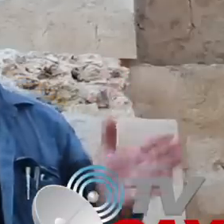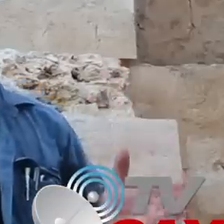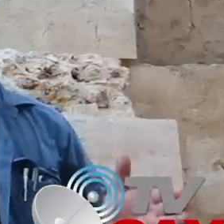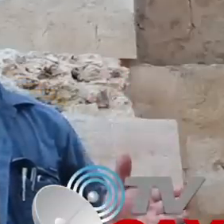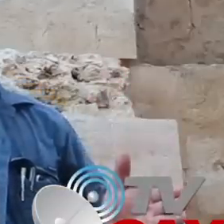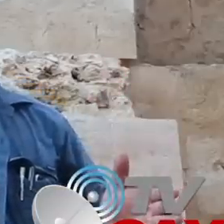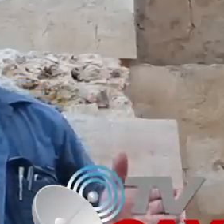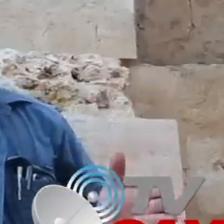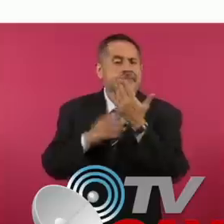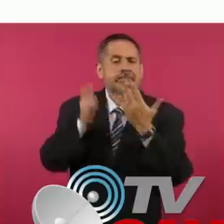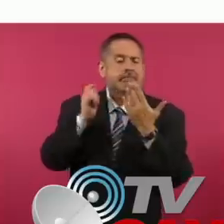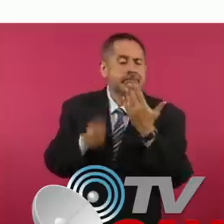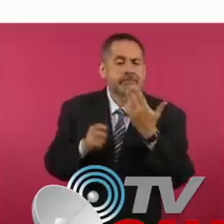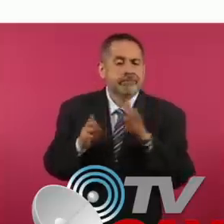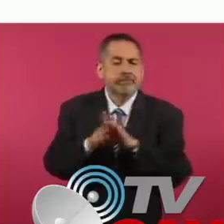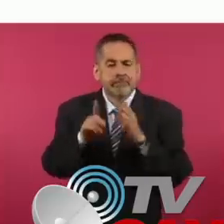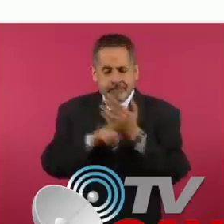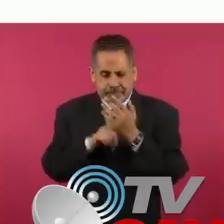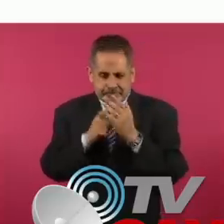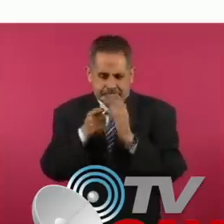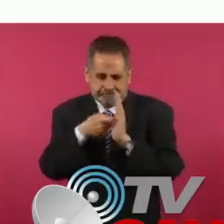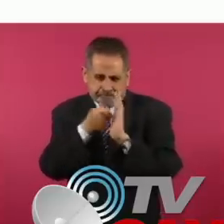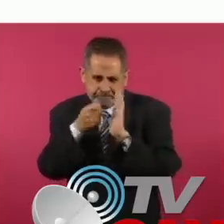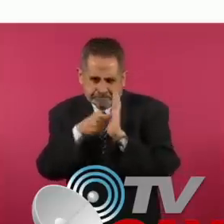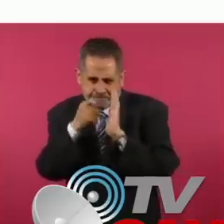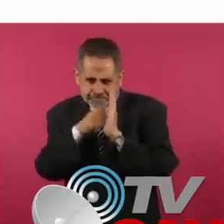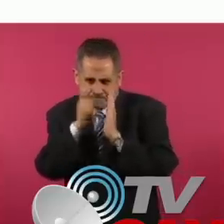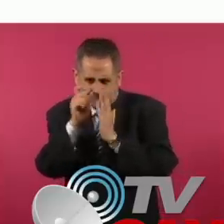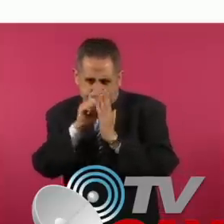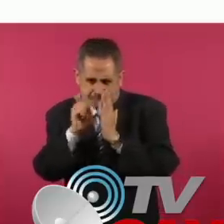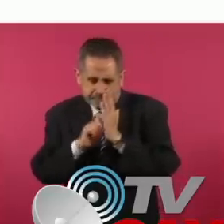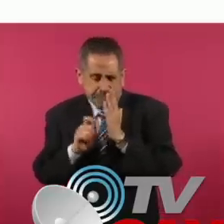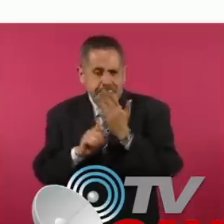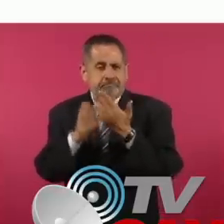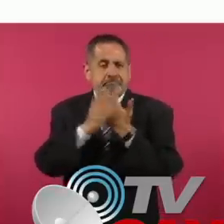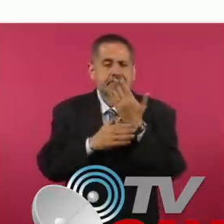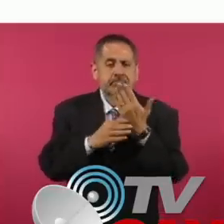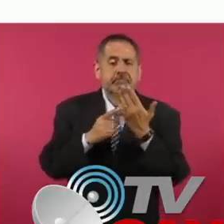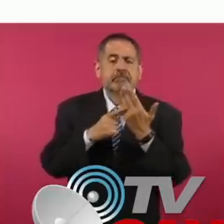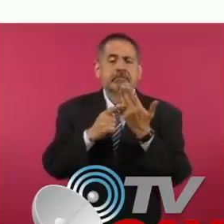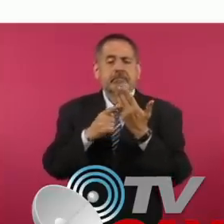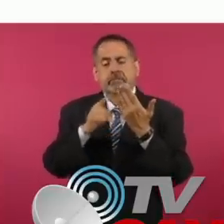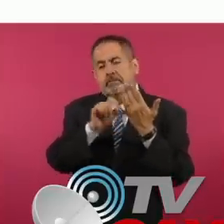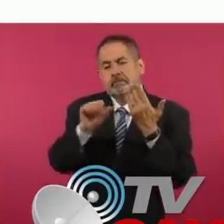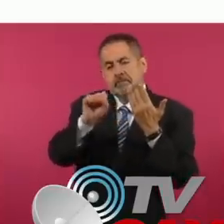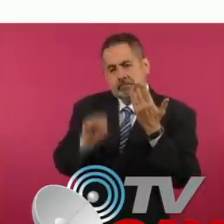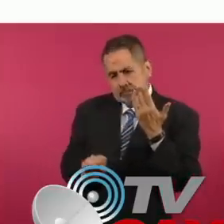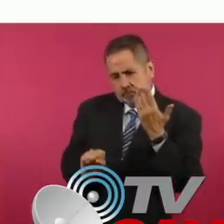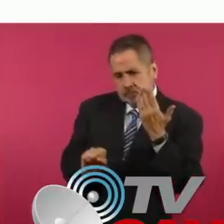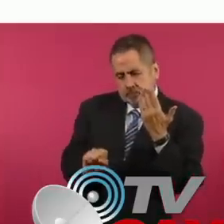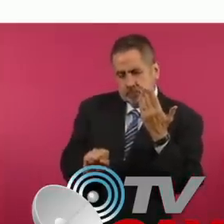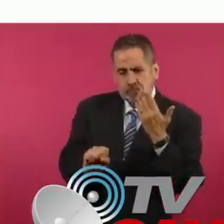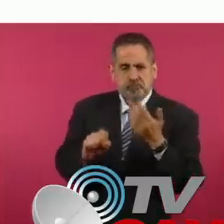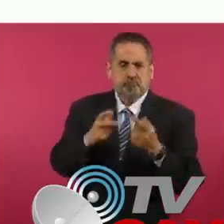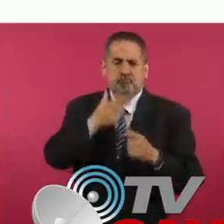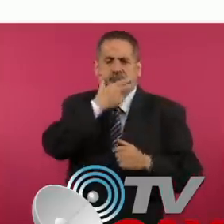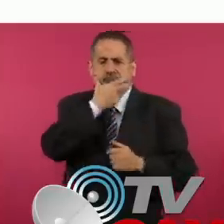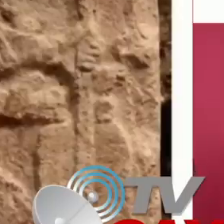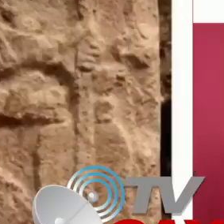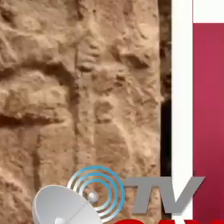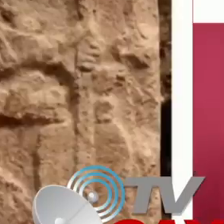él corresponde al relieve del orientado al sur es una deidad masculina